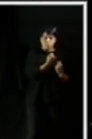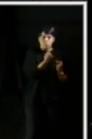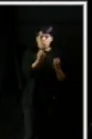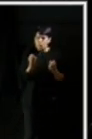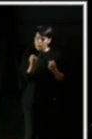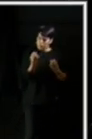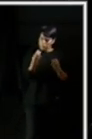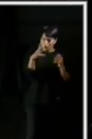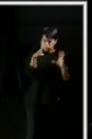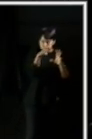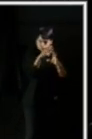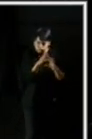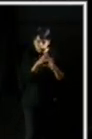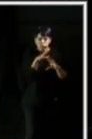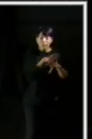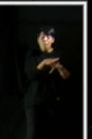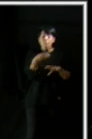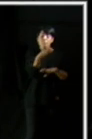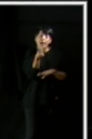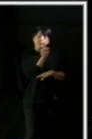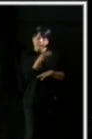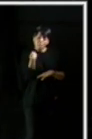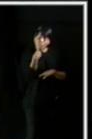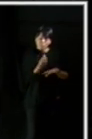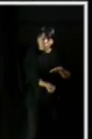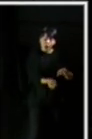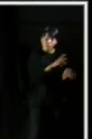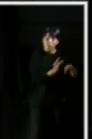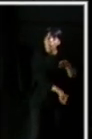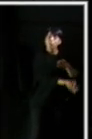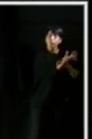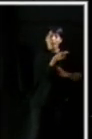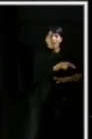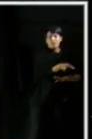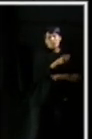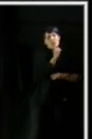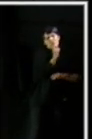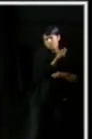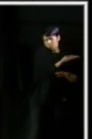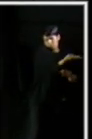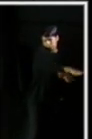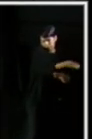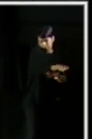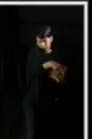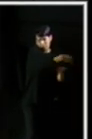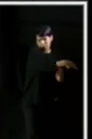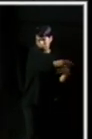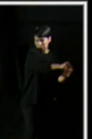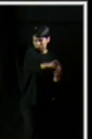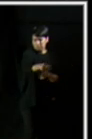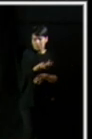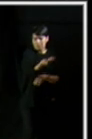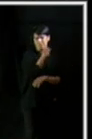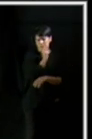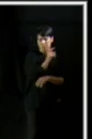bacterias que producen enfermedades sean todavía más complicadas de matar y quién es ese mago tenebroso de la